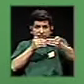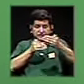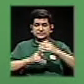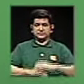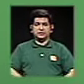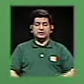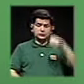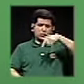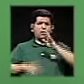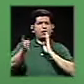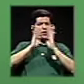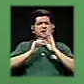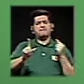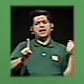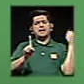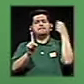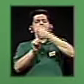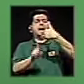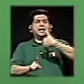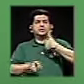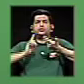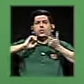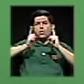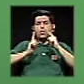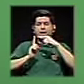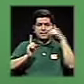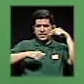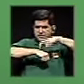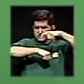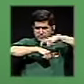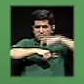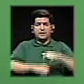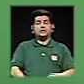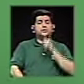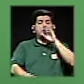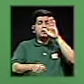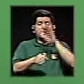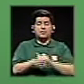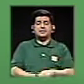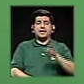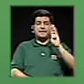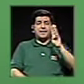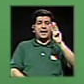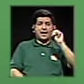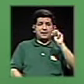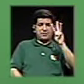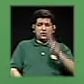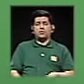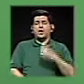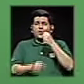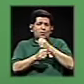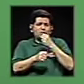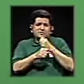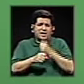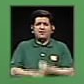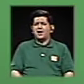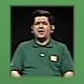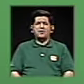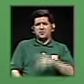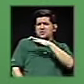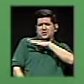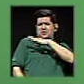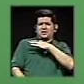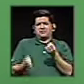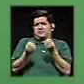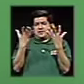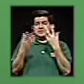y hoy vamos a hablar qué impactos ha habido desde entonces porque nos prometieron BMW nos prometieron trabajos y prosperidad Bueno vamos a